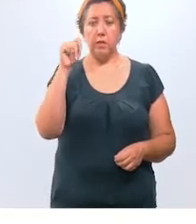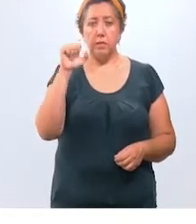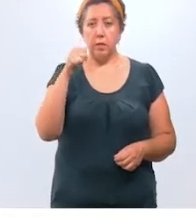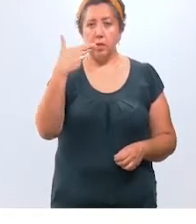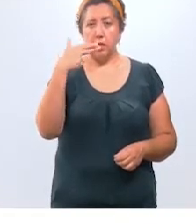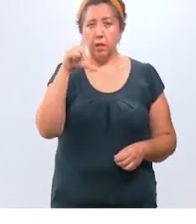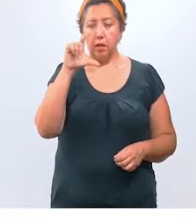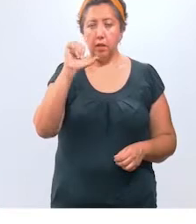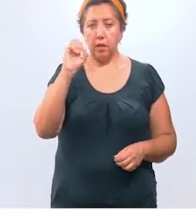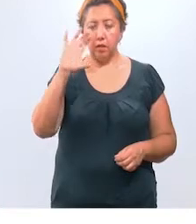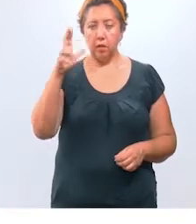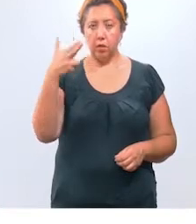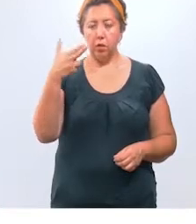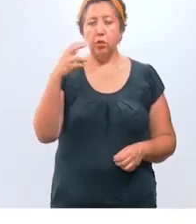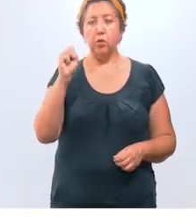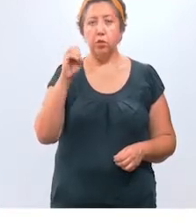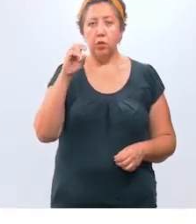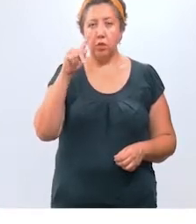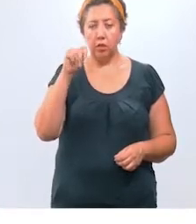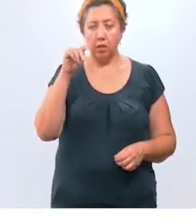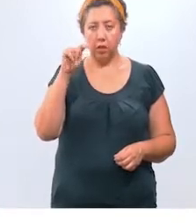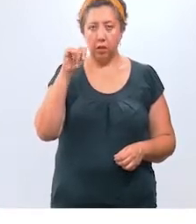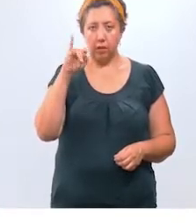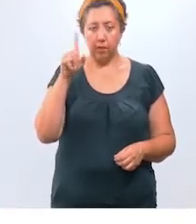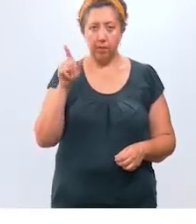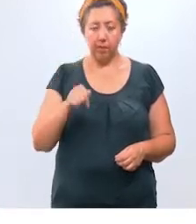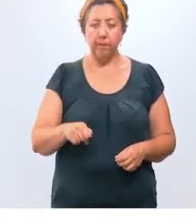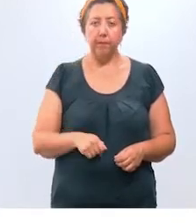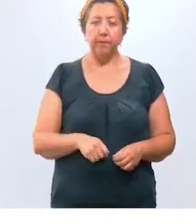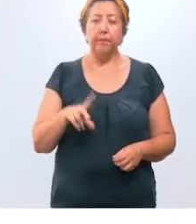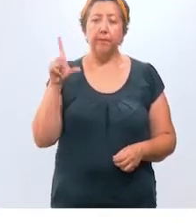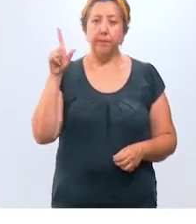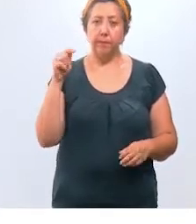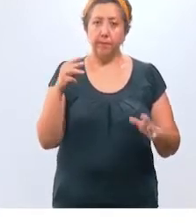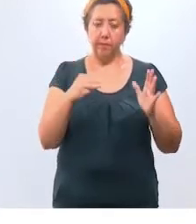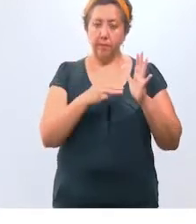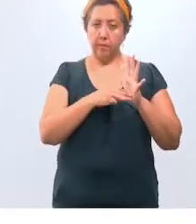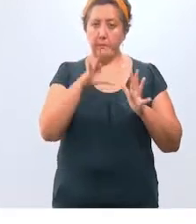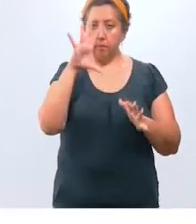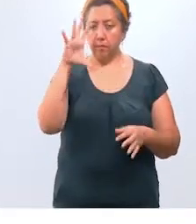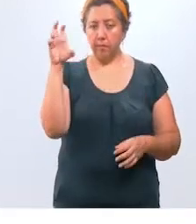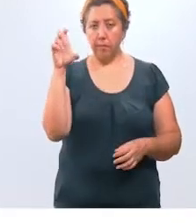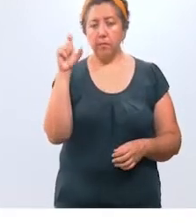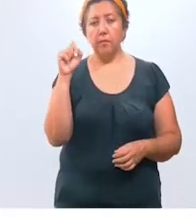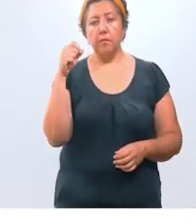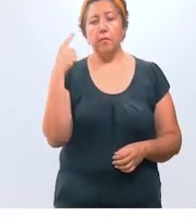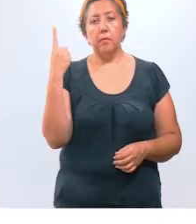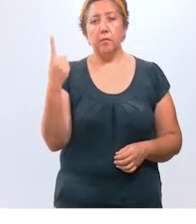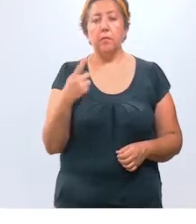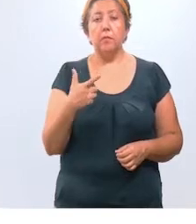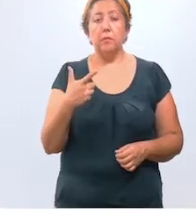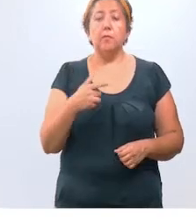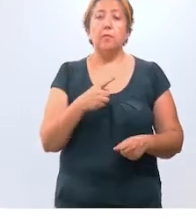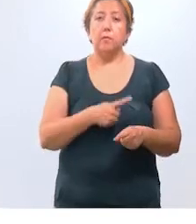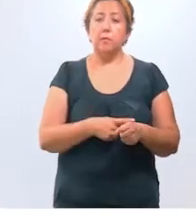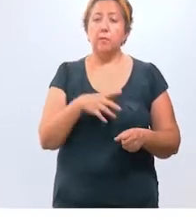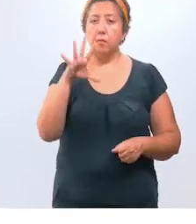Jalachó, Ceyé, Sinanché y Tetis. De los 70.527 casos